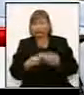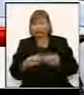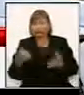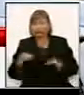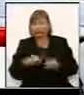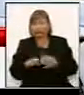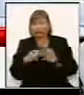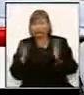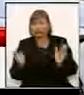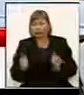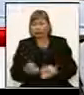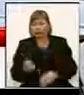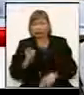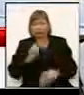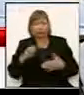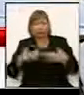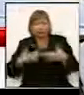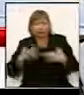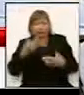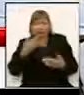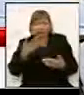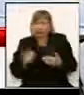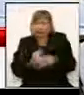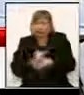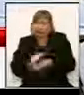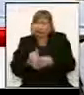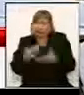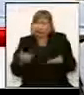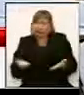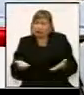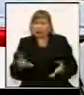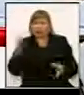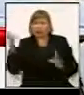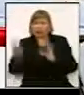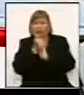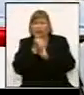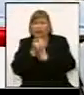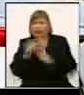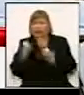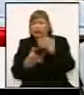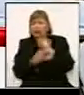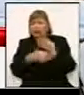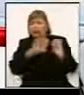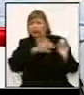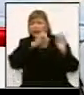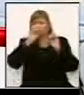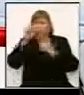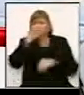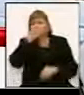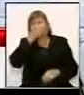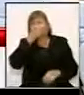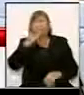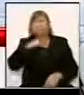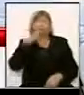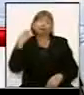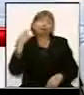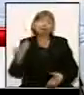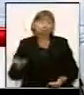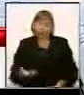se aperturen. No puede ser que sea prácticamente, lo asaltan a usted, lo llevan ahí, lo botan pepeado ahí, señor, para que se